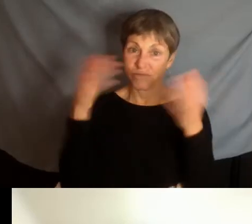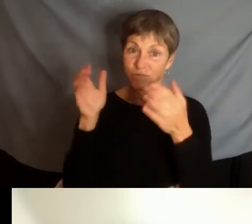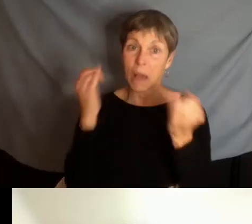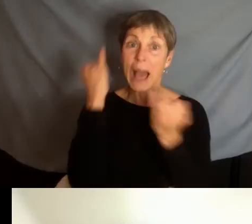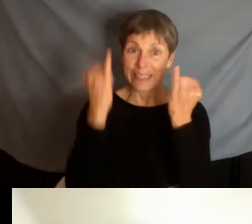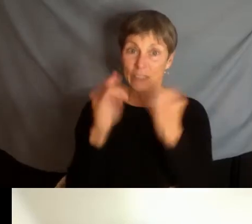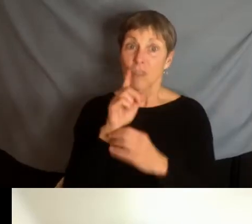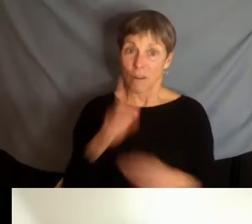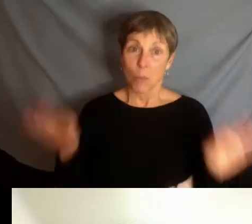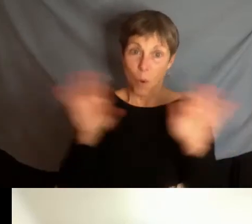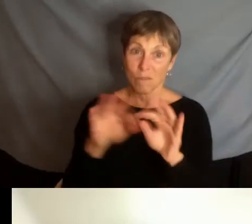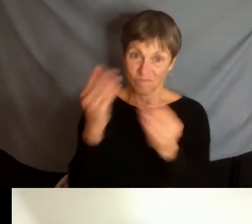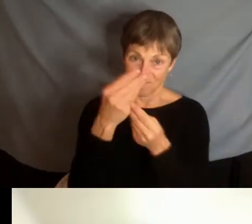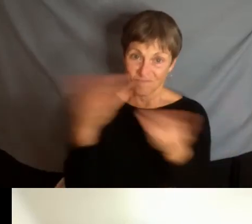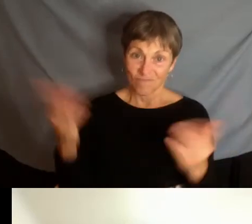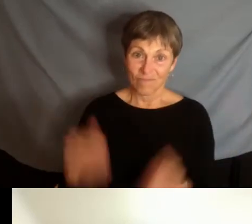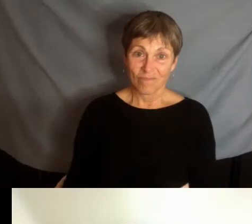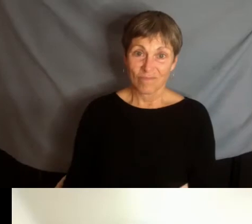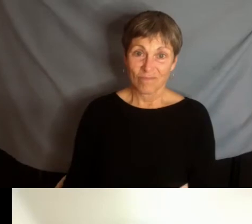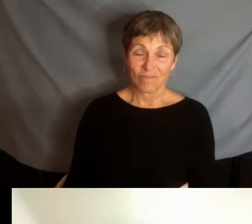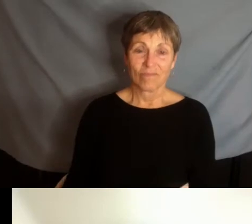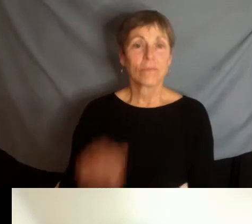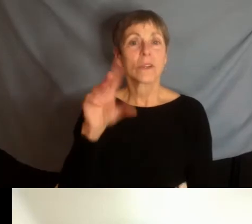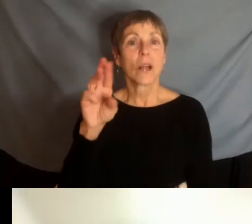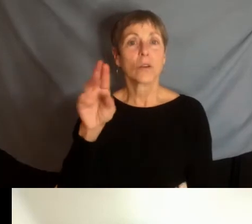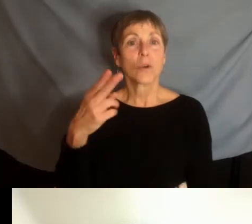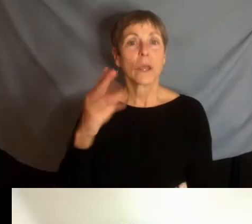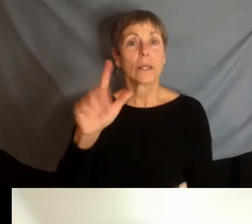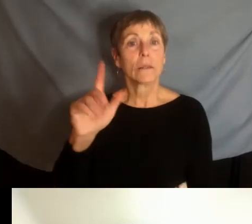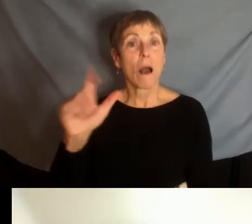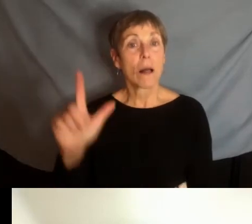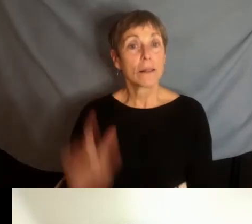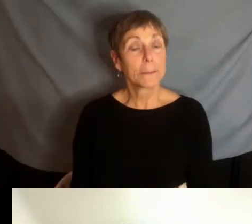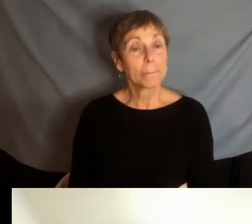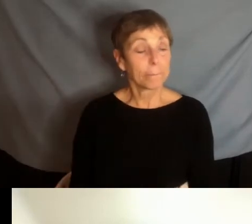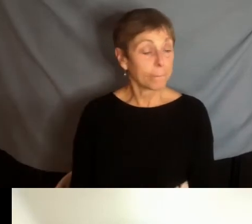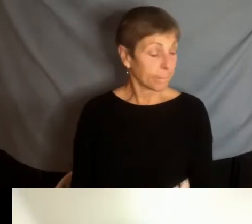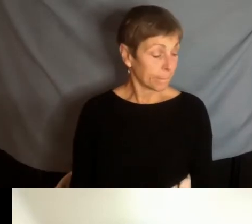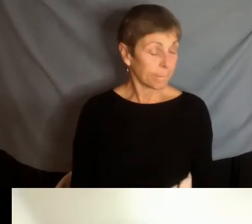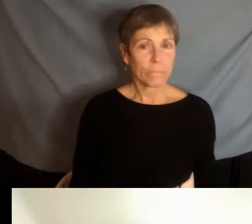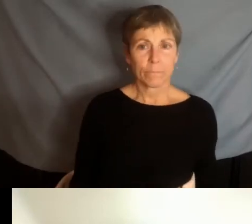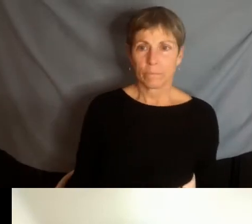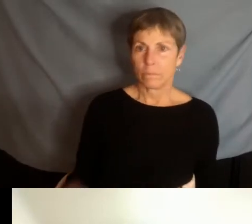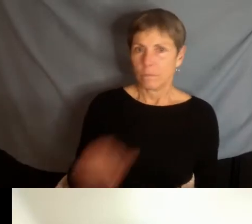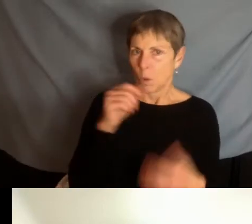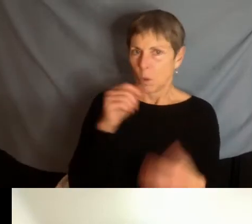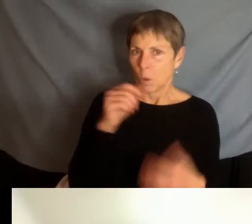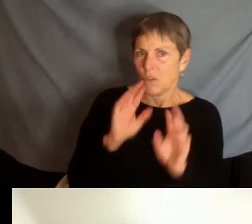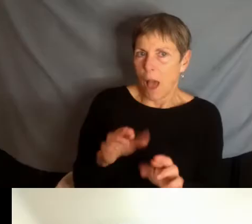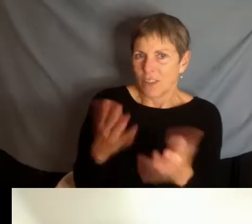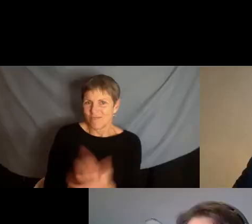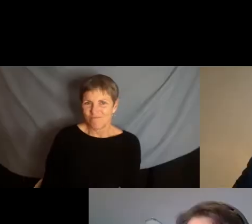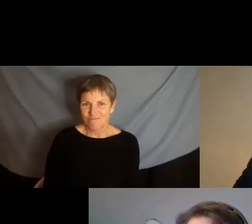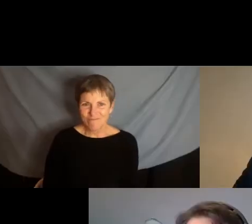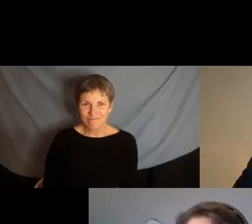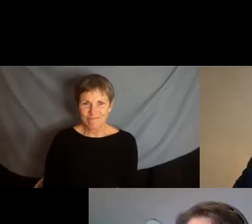las ideas realmente sí importan. Doctor Hillel, doctora Hillel, yo